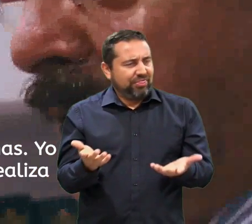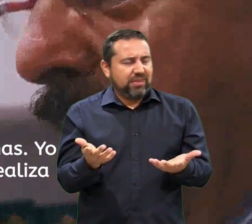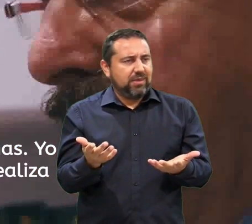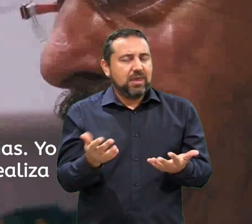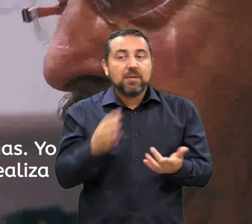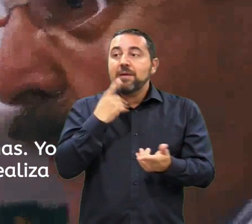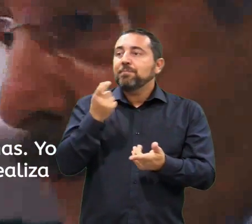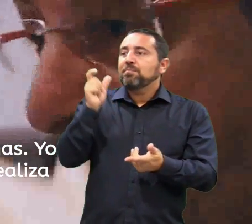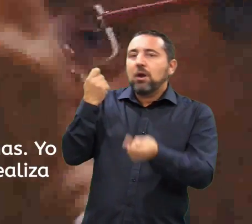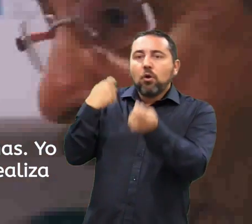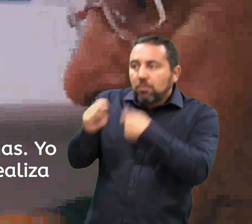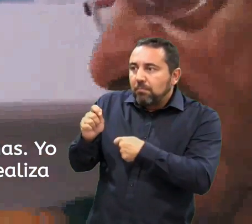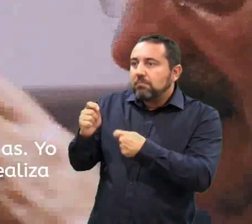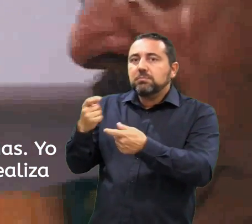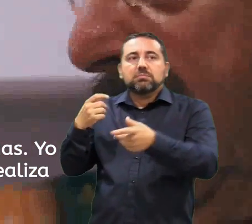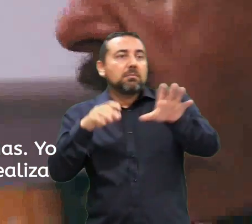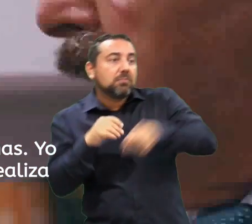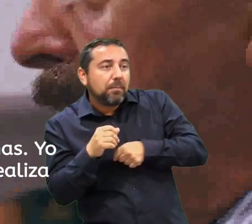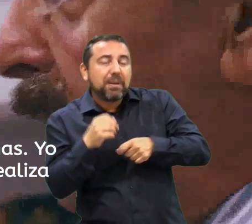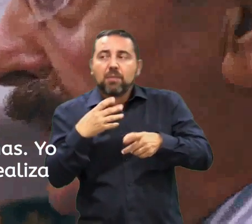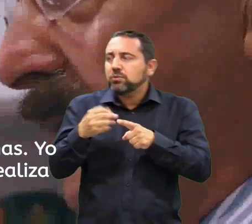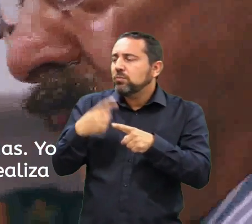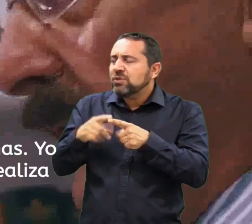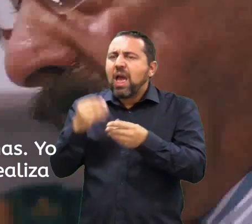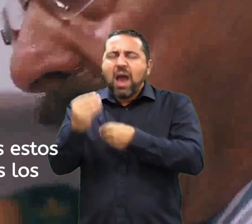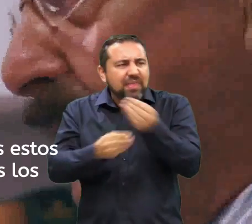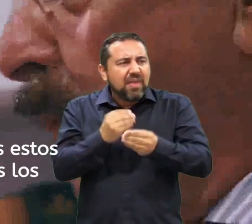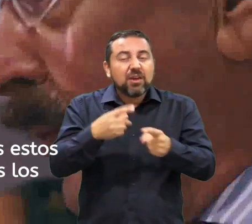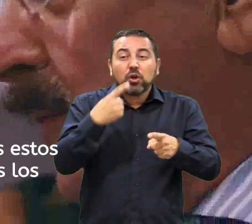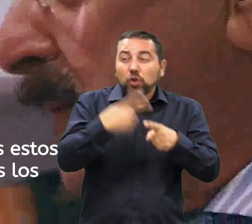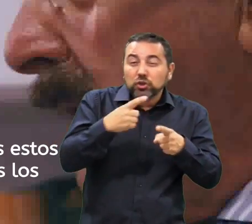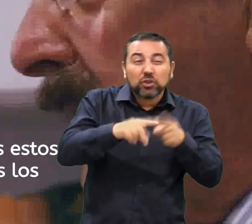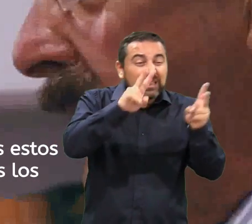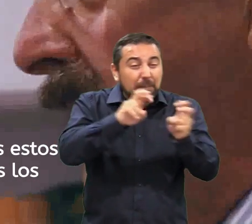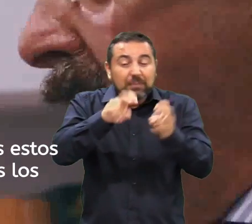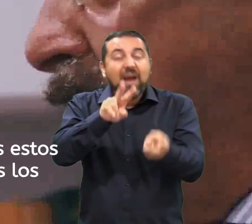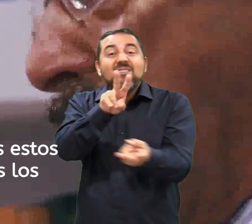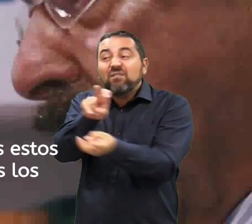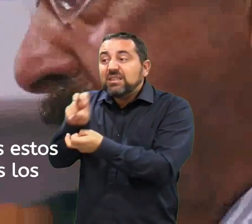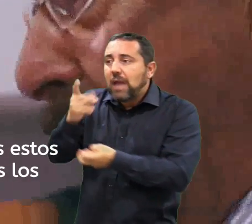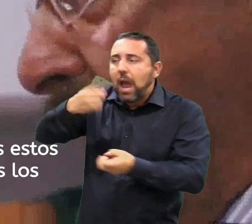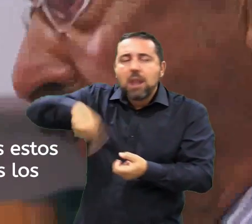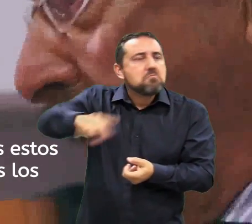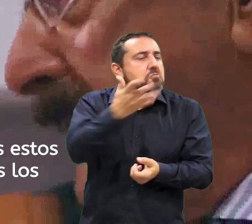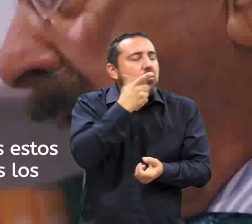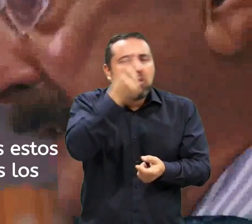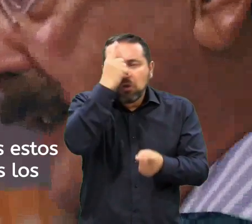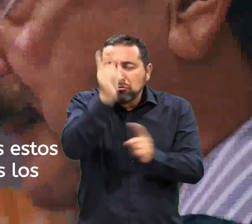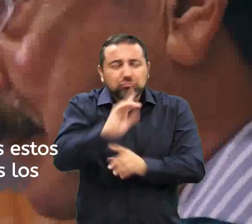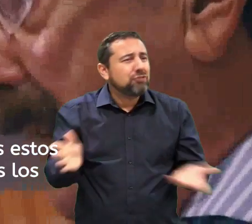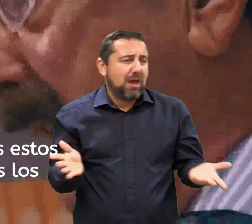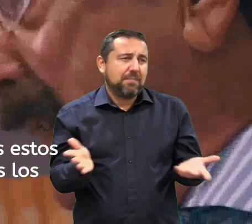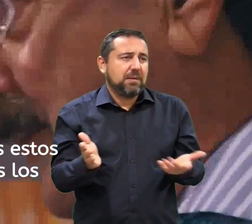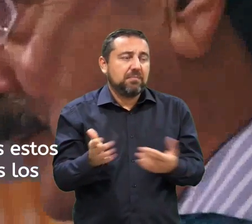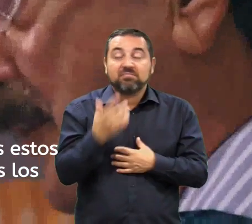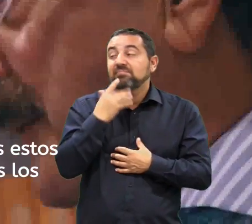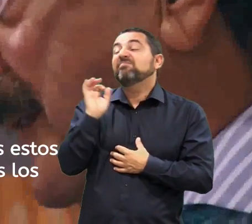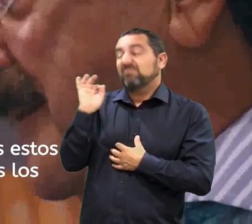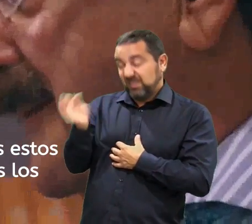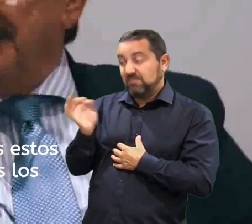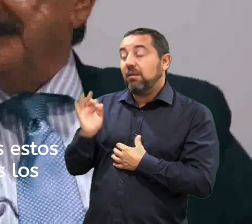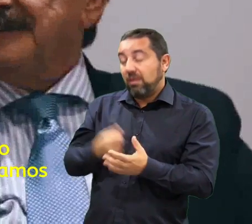creo que el coleccionista compra, vende, realiza movimientos y muchas veces es poco consciente de todos los aspectos fiscales que le implican en